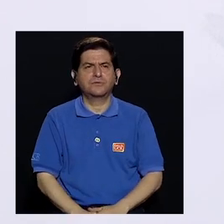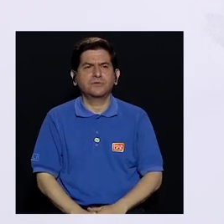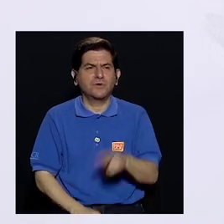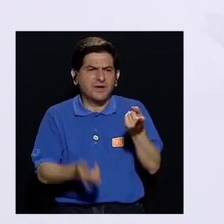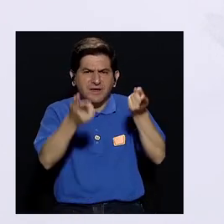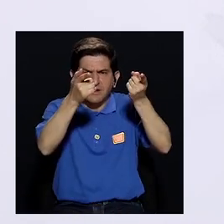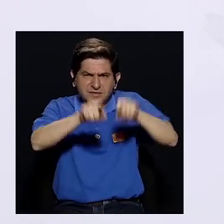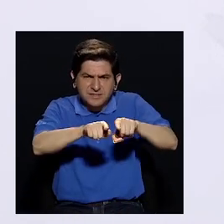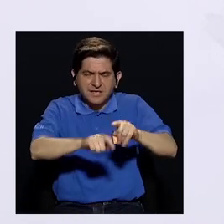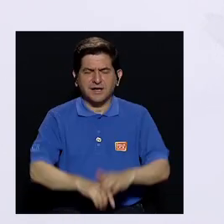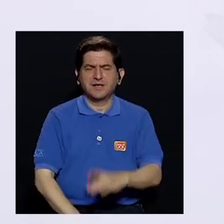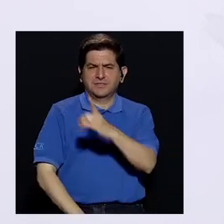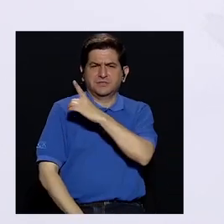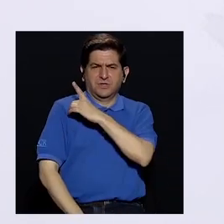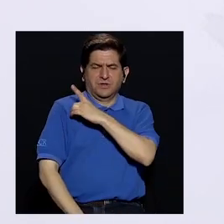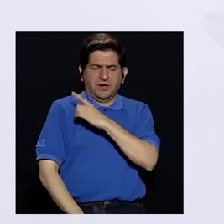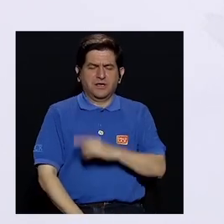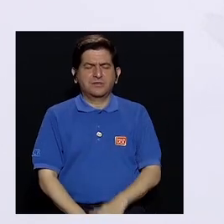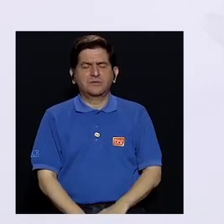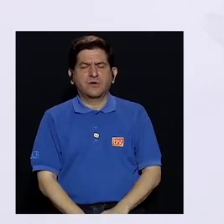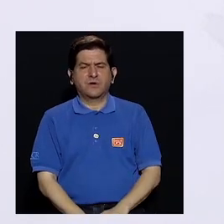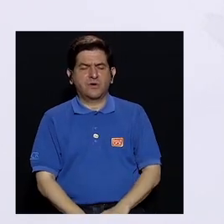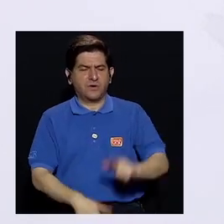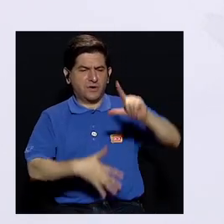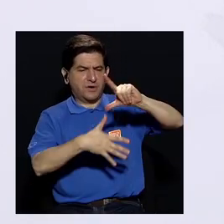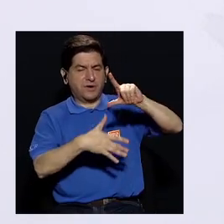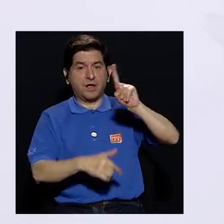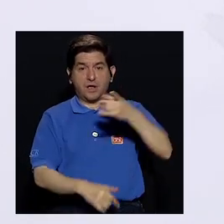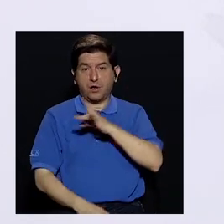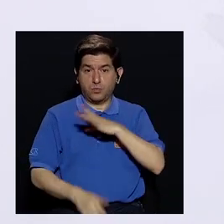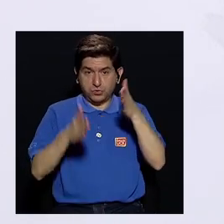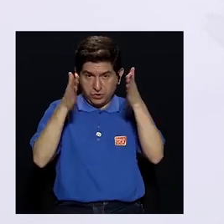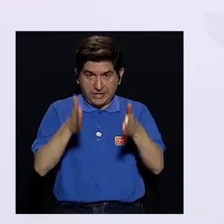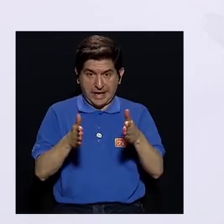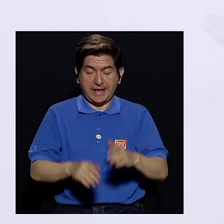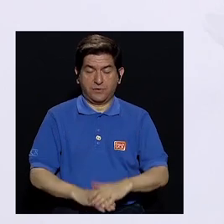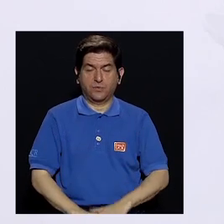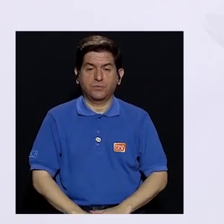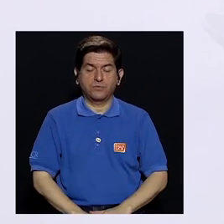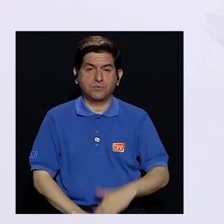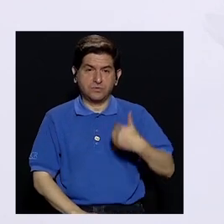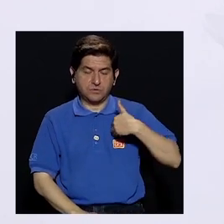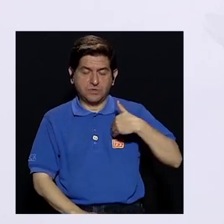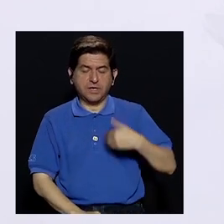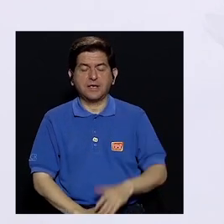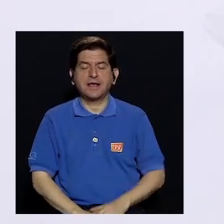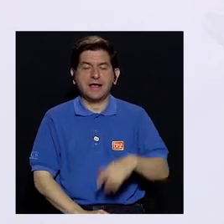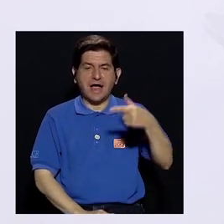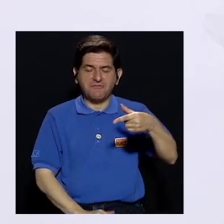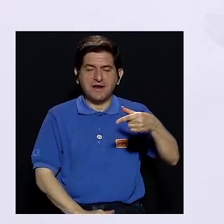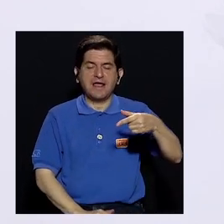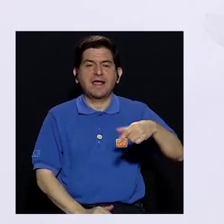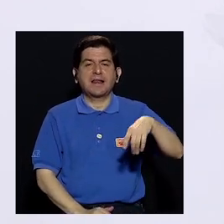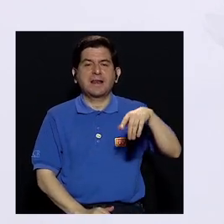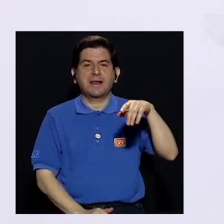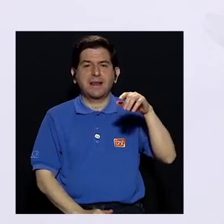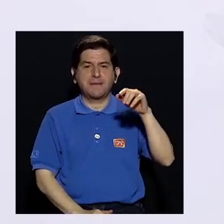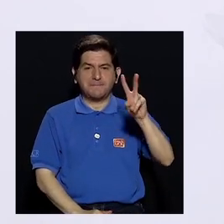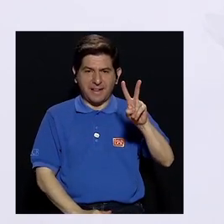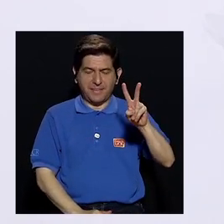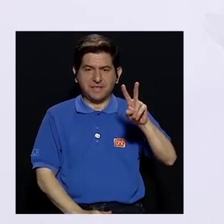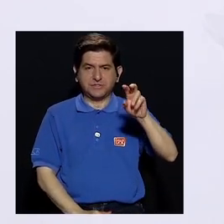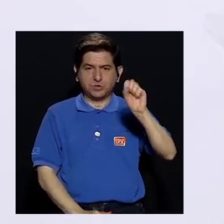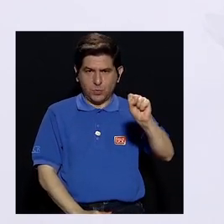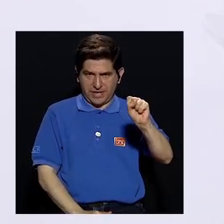tenía como director para américa latina un chileno señor gabriel valdés subercaseaux